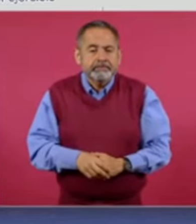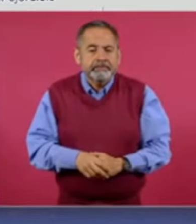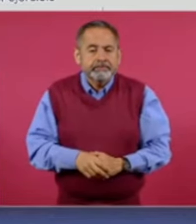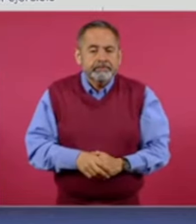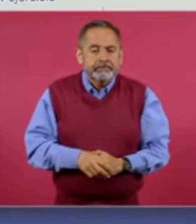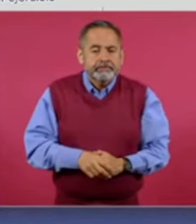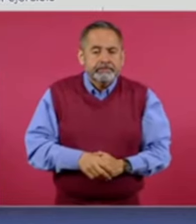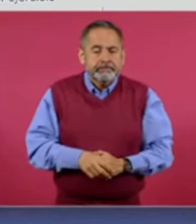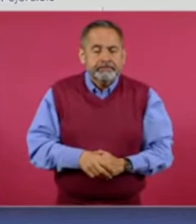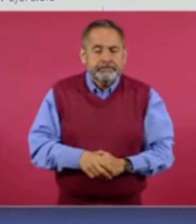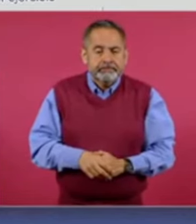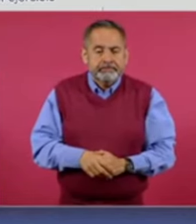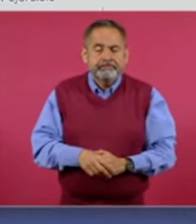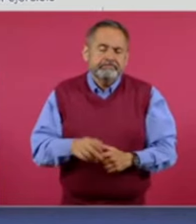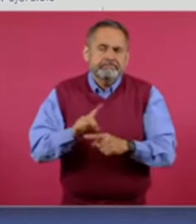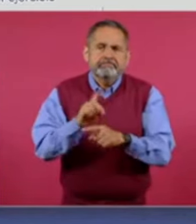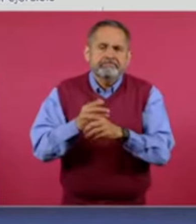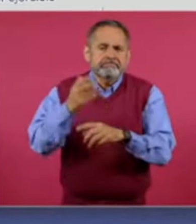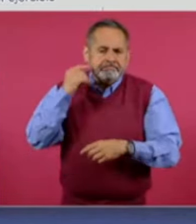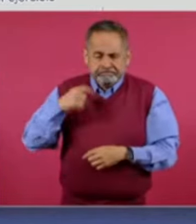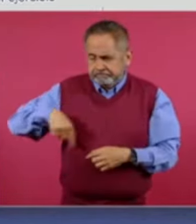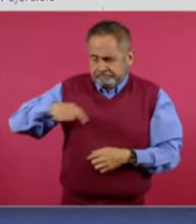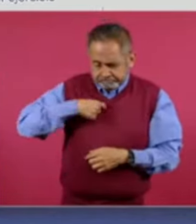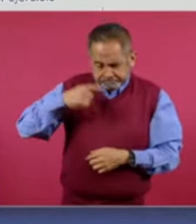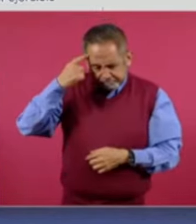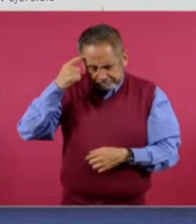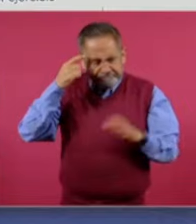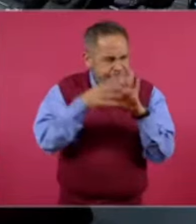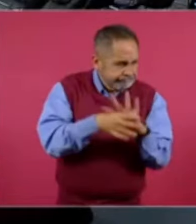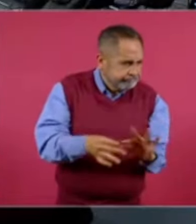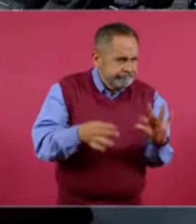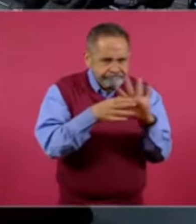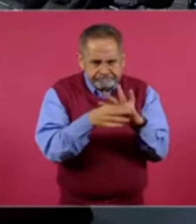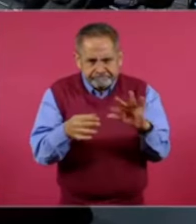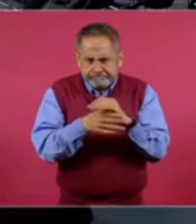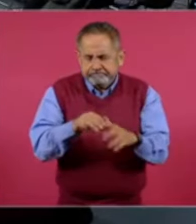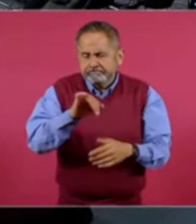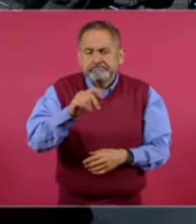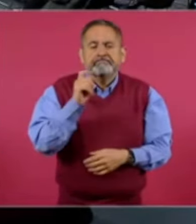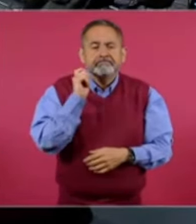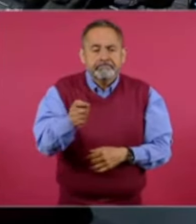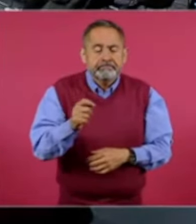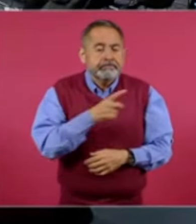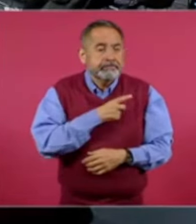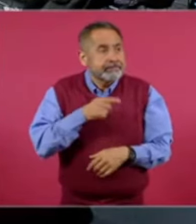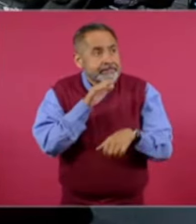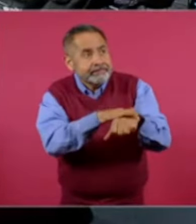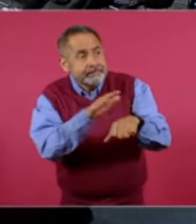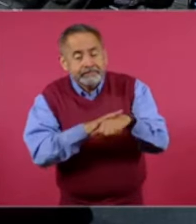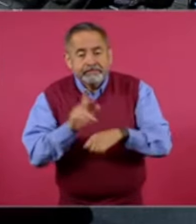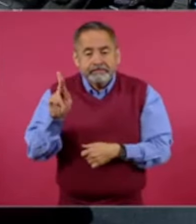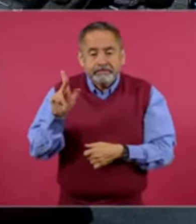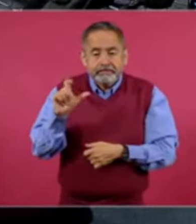estamos desde hace tiempo convenciéndolos de que haya un plan de